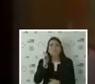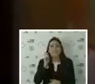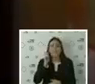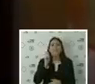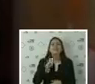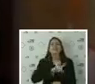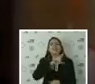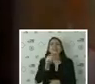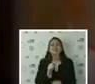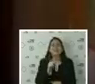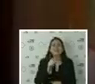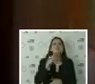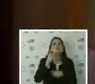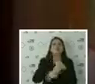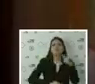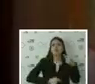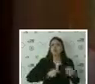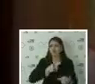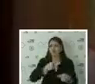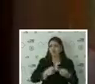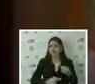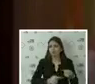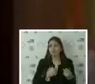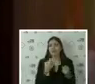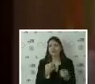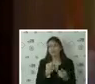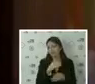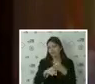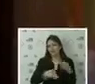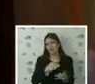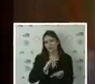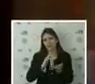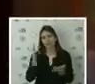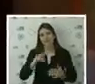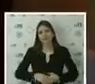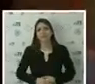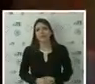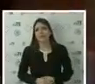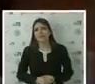podríamos regresar a lo que teníamos. Sería todo. Gracias.